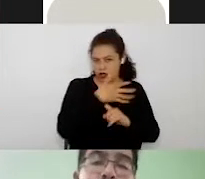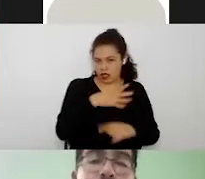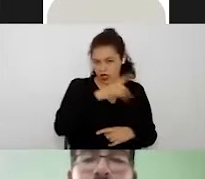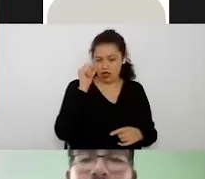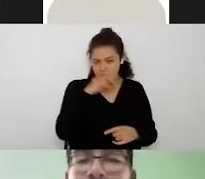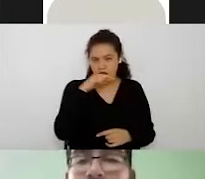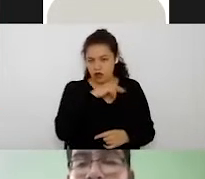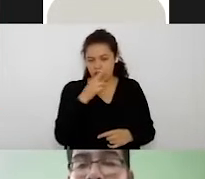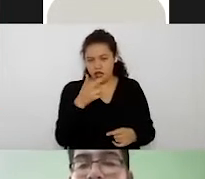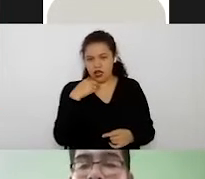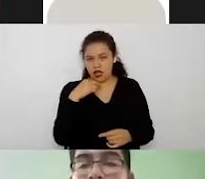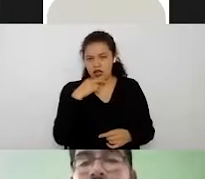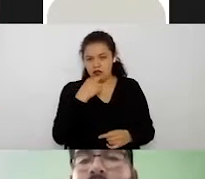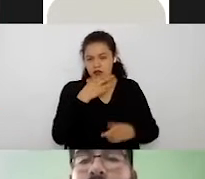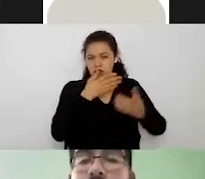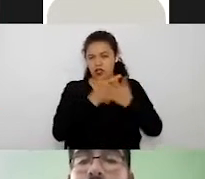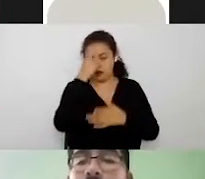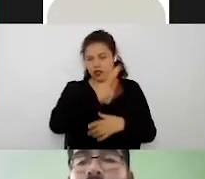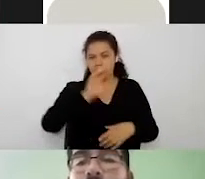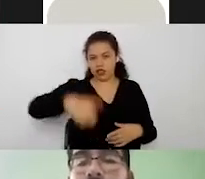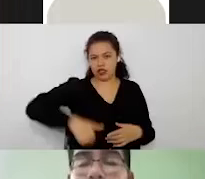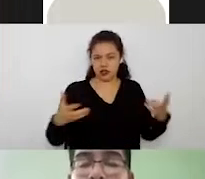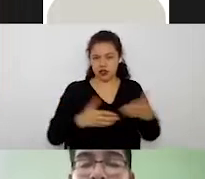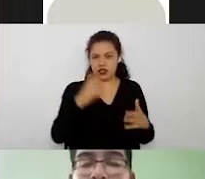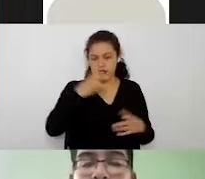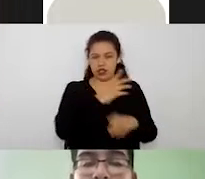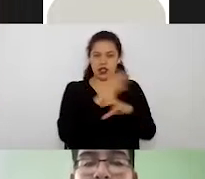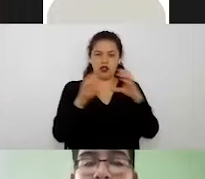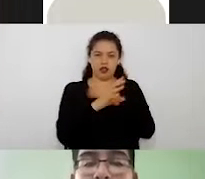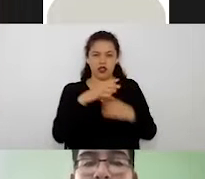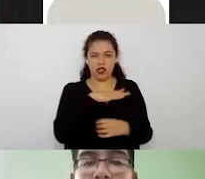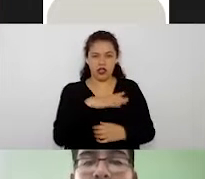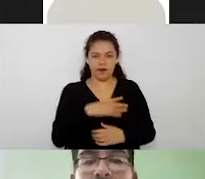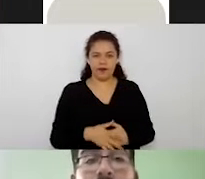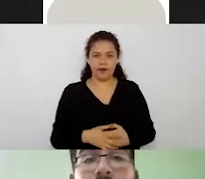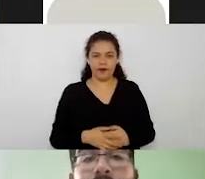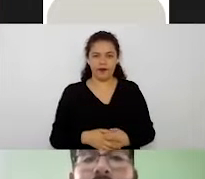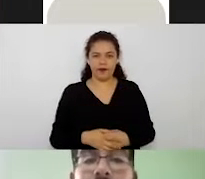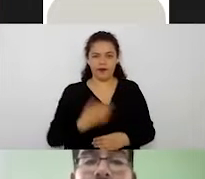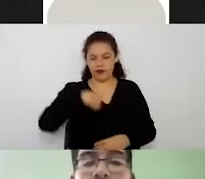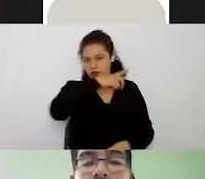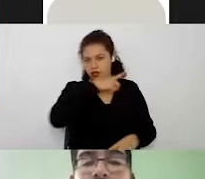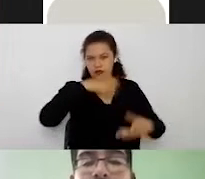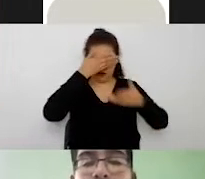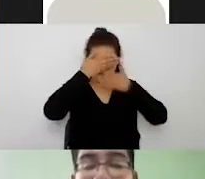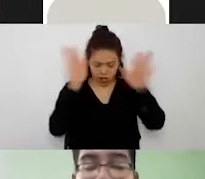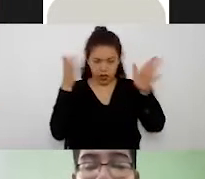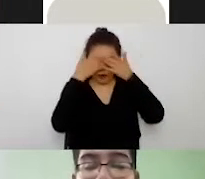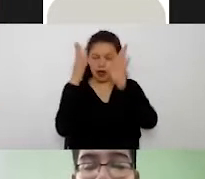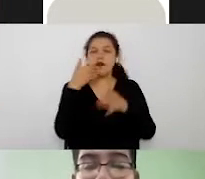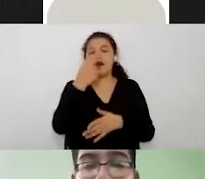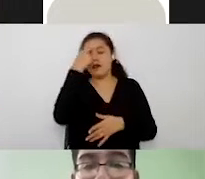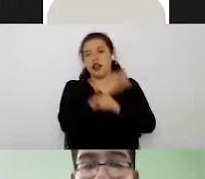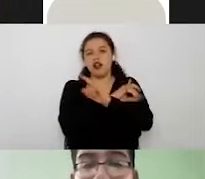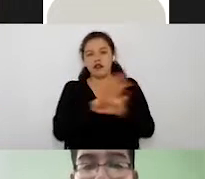y provocar un accidente. Entonces, todo ese tipo de cosas tenemos que tenerlas bien conscientes de que la información es algo que